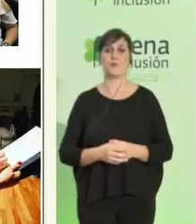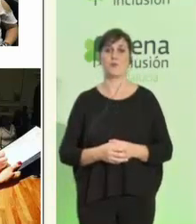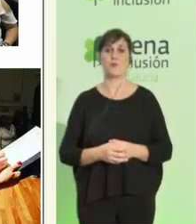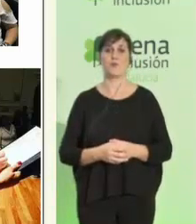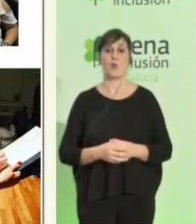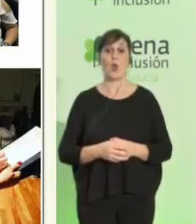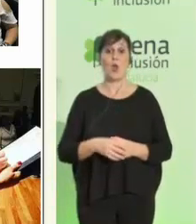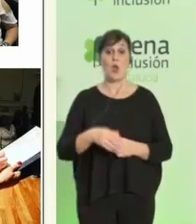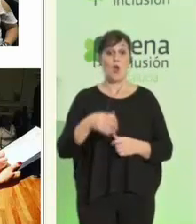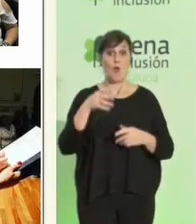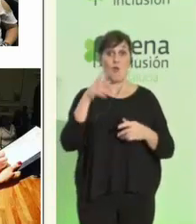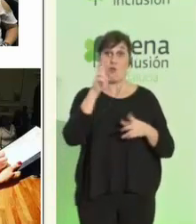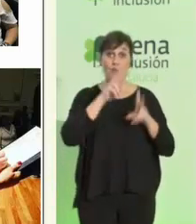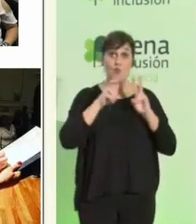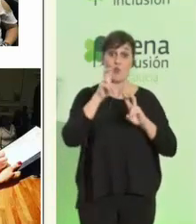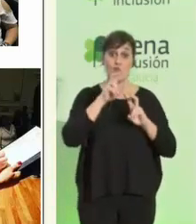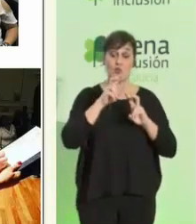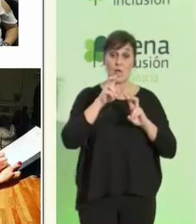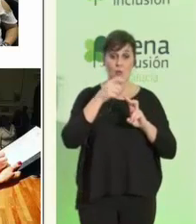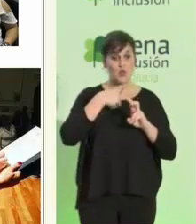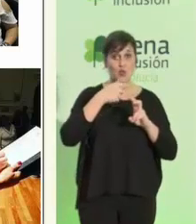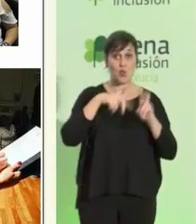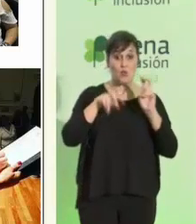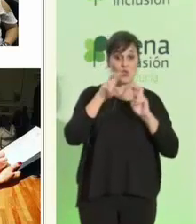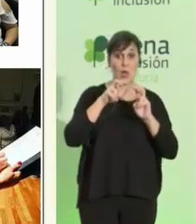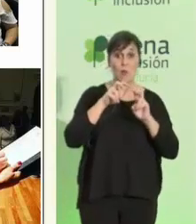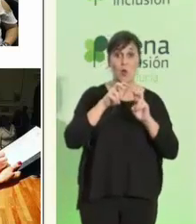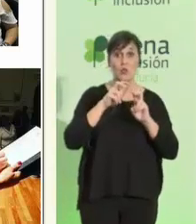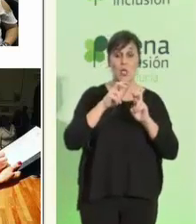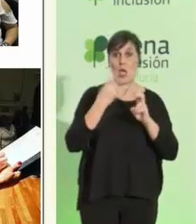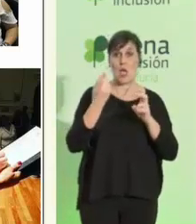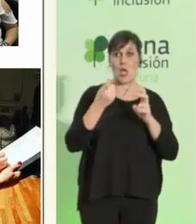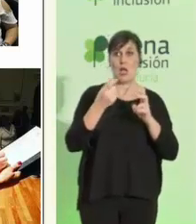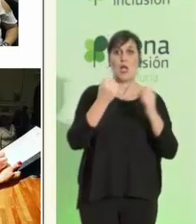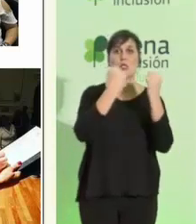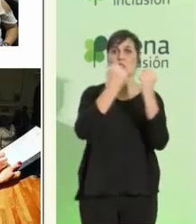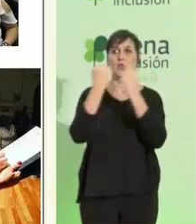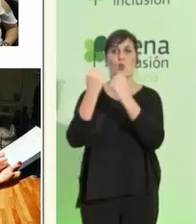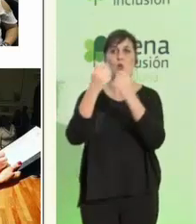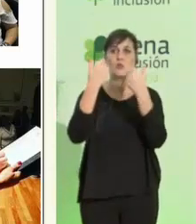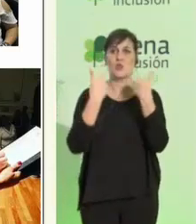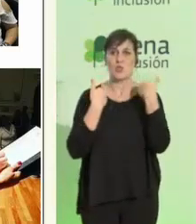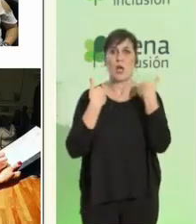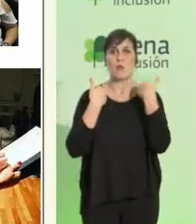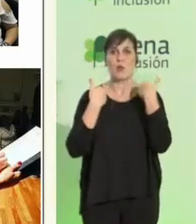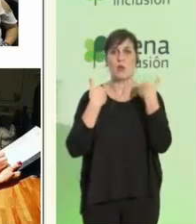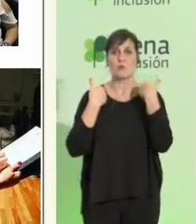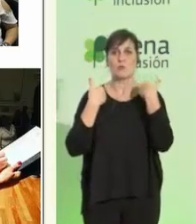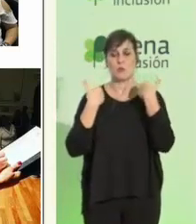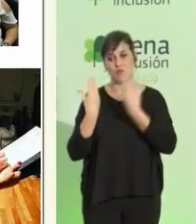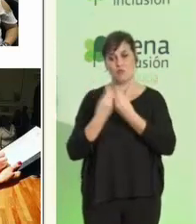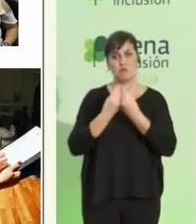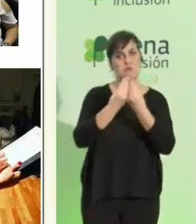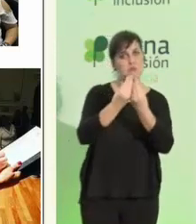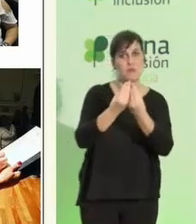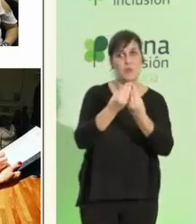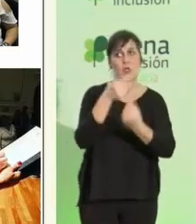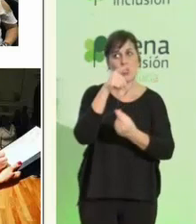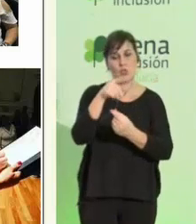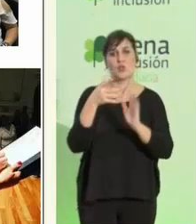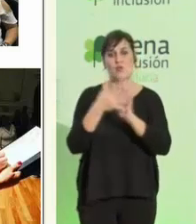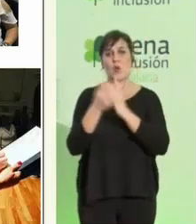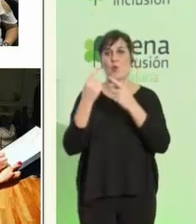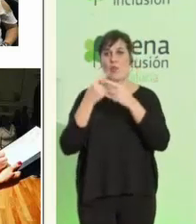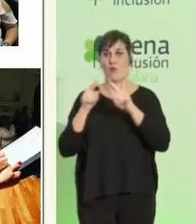y busca al órgano, y nosotros buscamos al organismo responsable, y eso marca también una enorme diferencia. Cuando